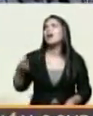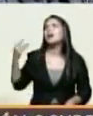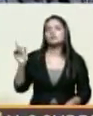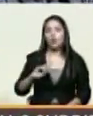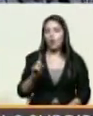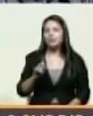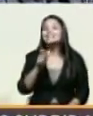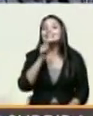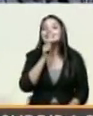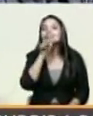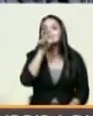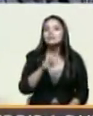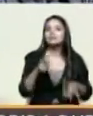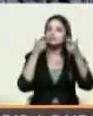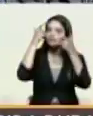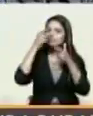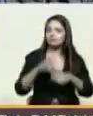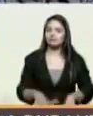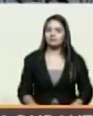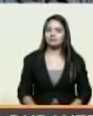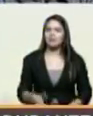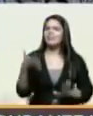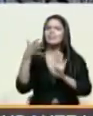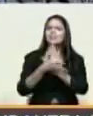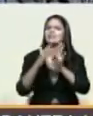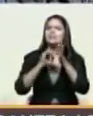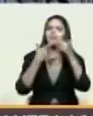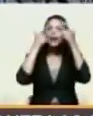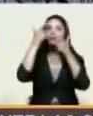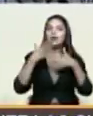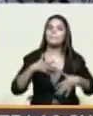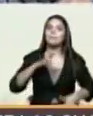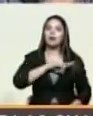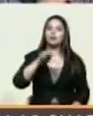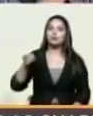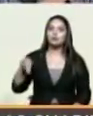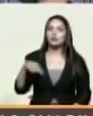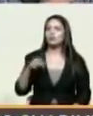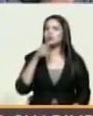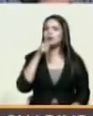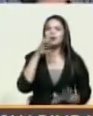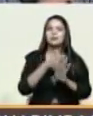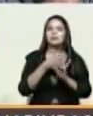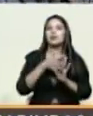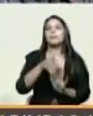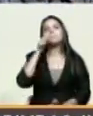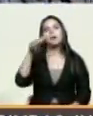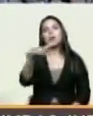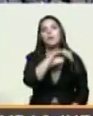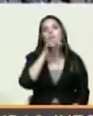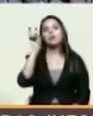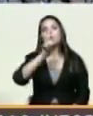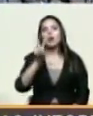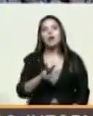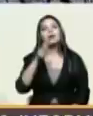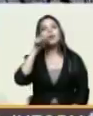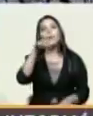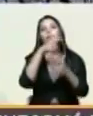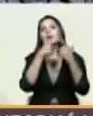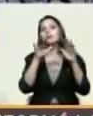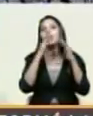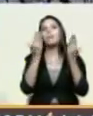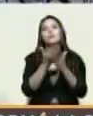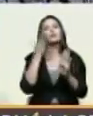Chávez. ¿Qué representa Hugo Chávez para nosotros? Para el pueblo de Venezuela y para los pueblos libres del mundo.